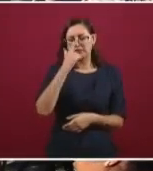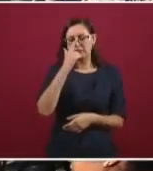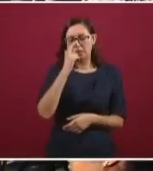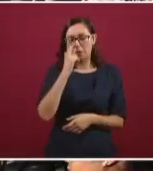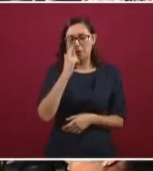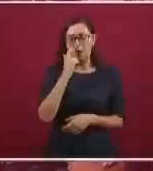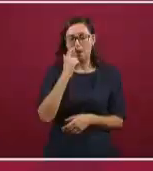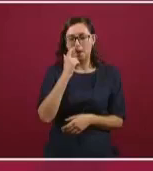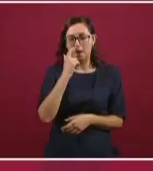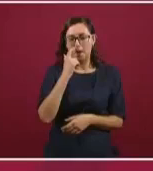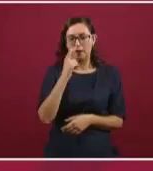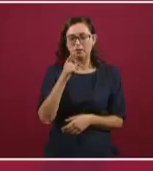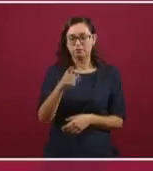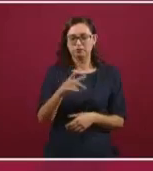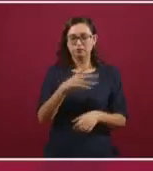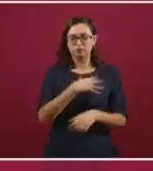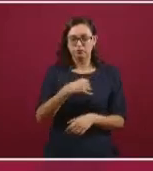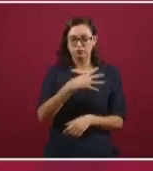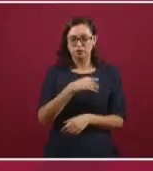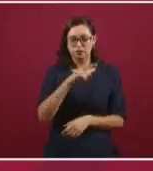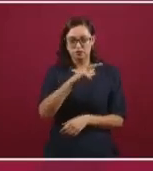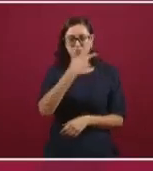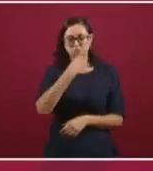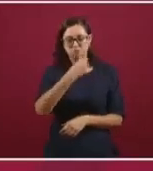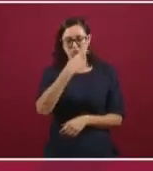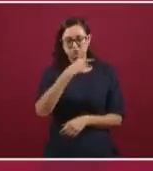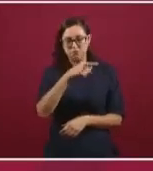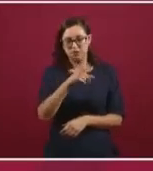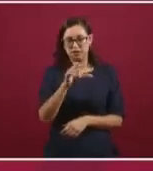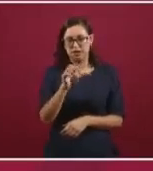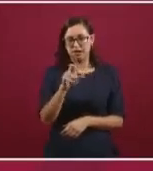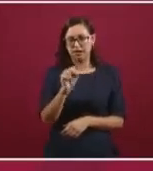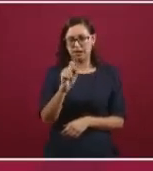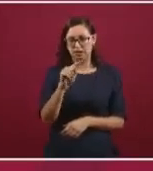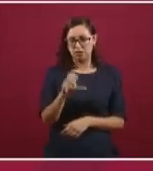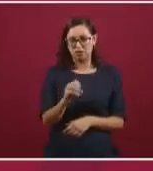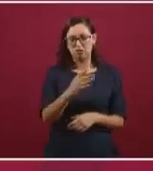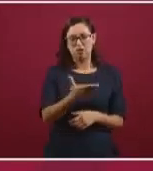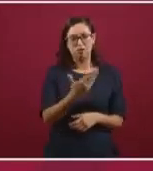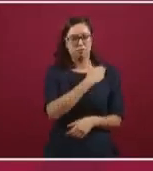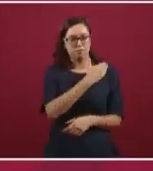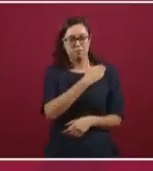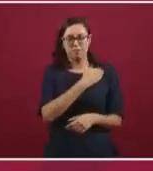Su hijo de Treto Cisneros me entrevistó